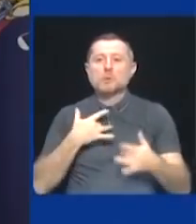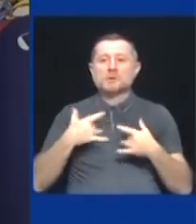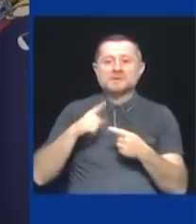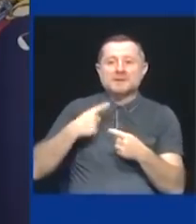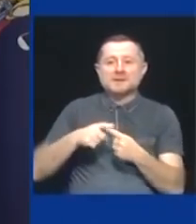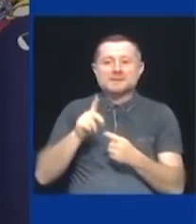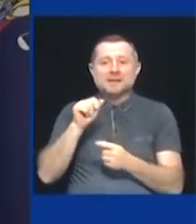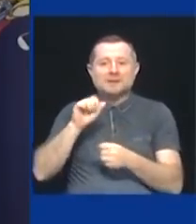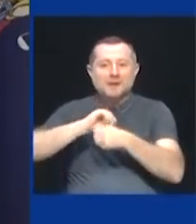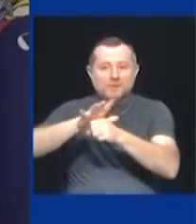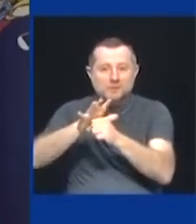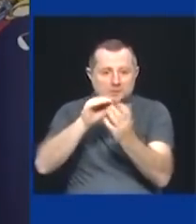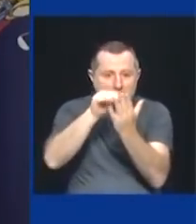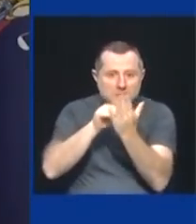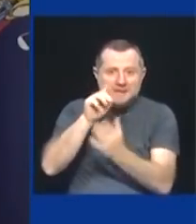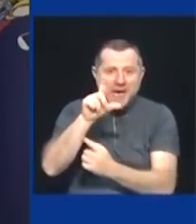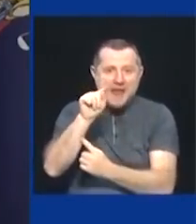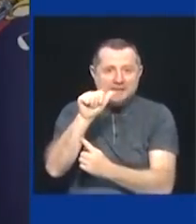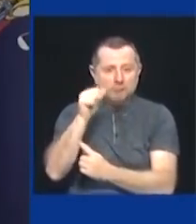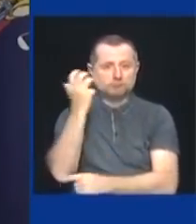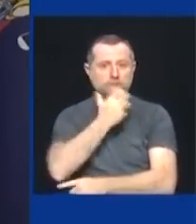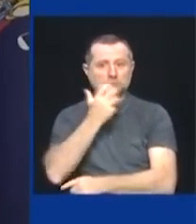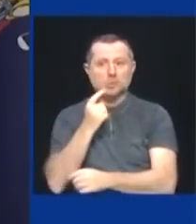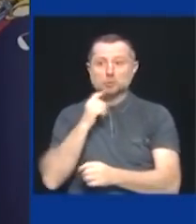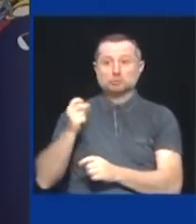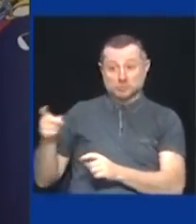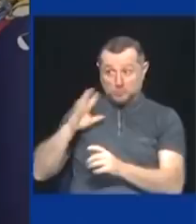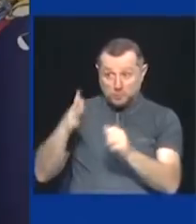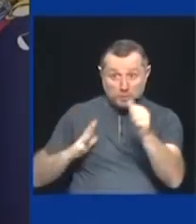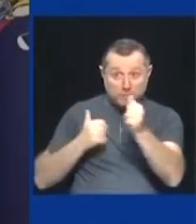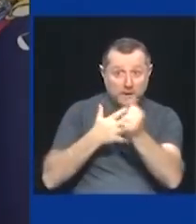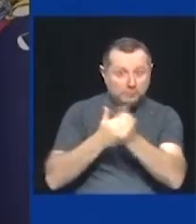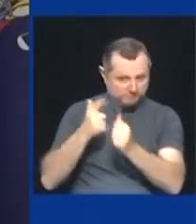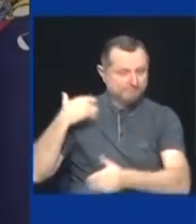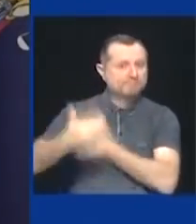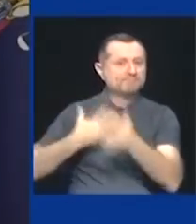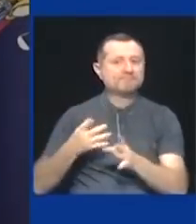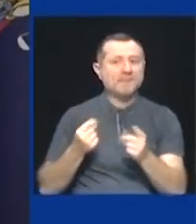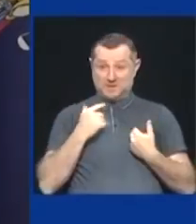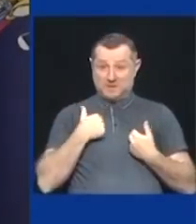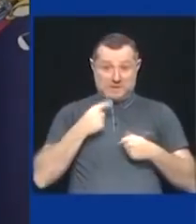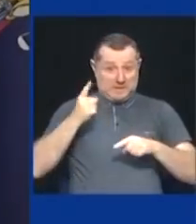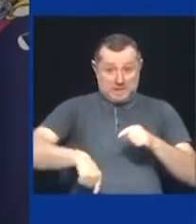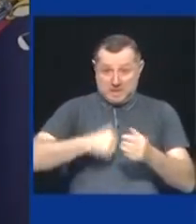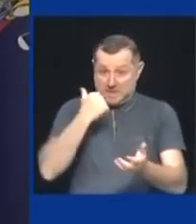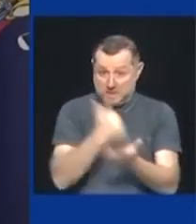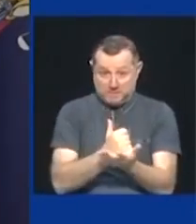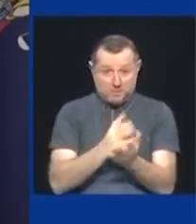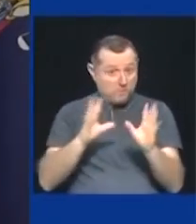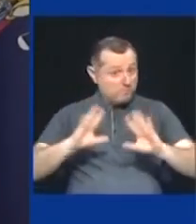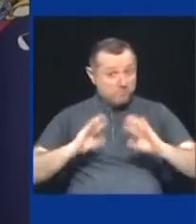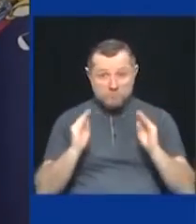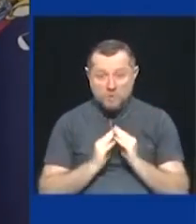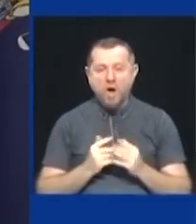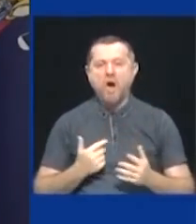toda responsabilidad por sus acciones. En una rueda de prensa dijo lo siguiente. Given the